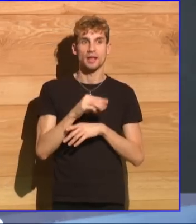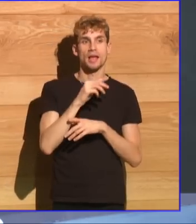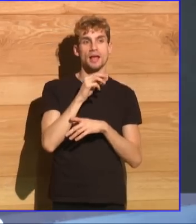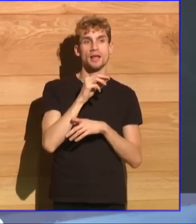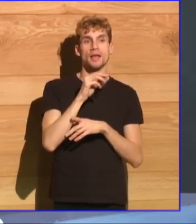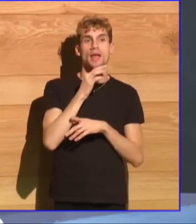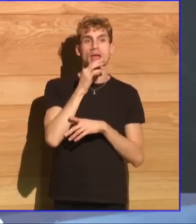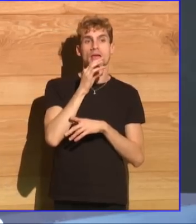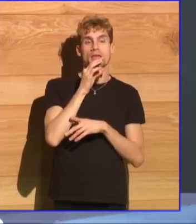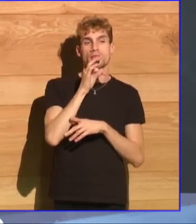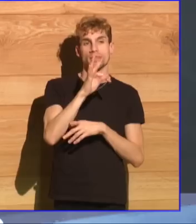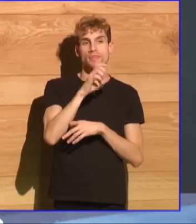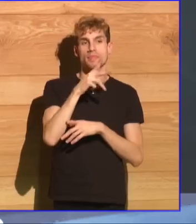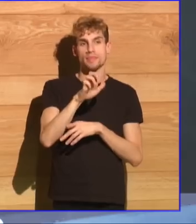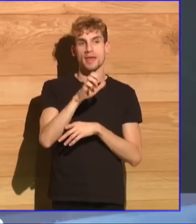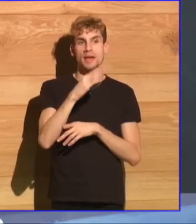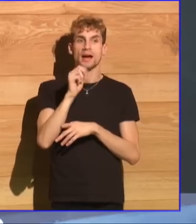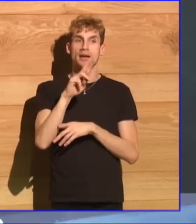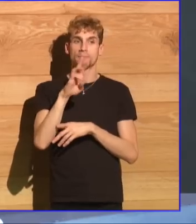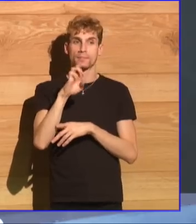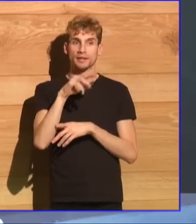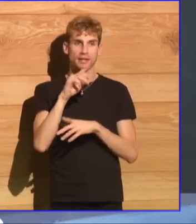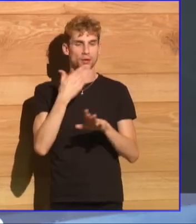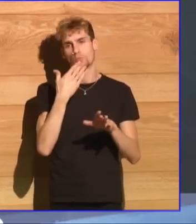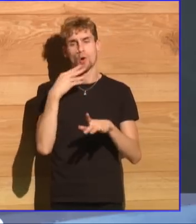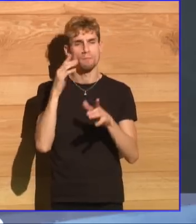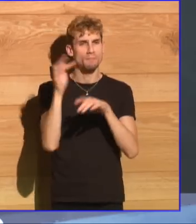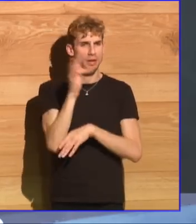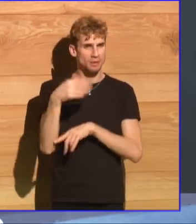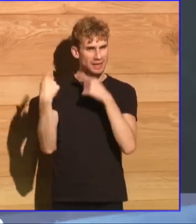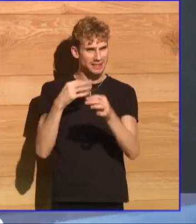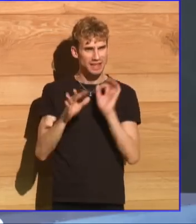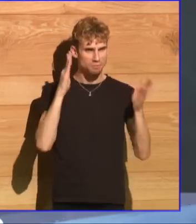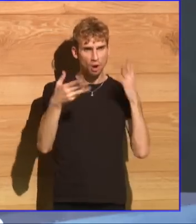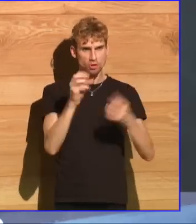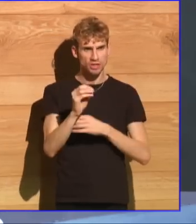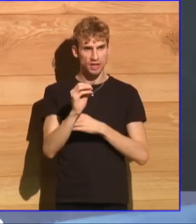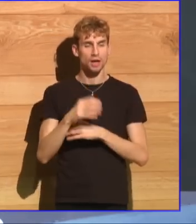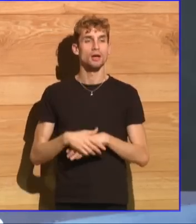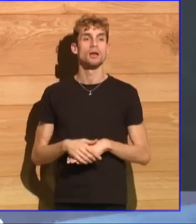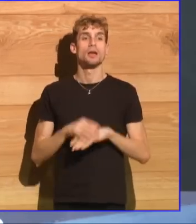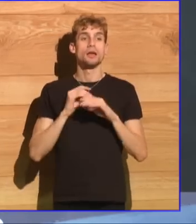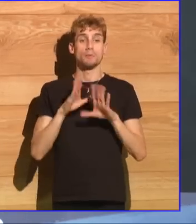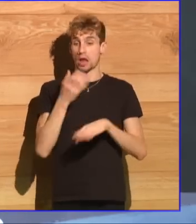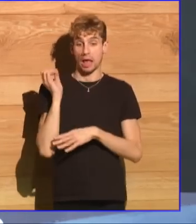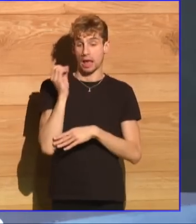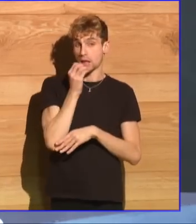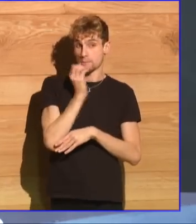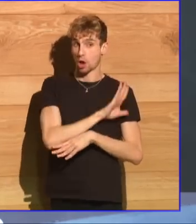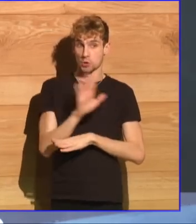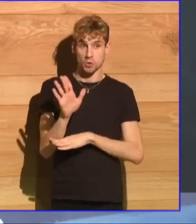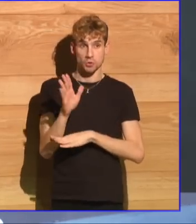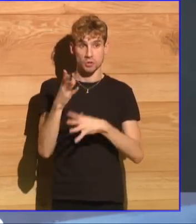Niebla, en Golpe en la Pequeña China, en fin, en los grandes clásicos de los 80, un gran operador, aunque no el que mejor funciona